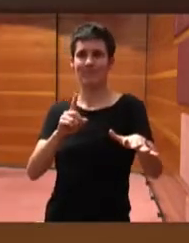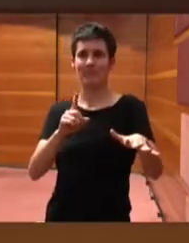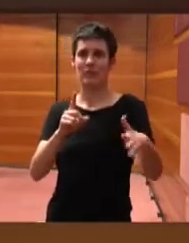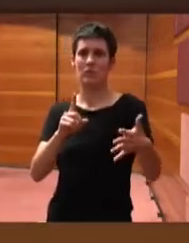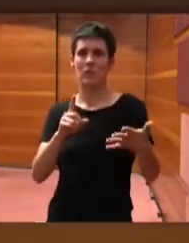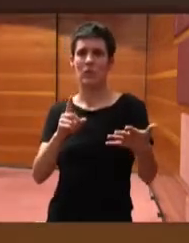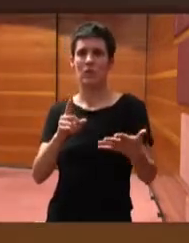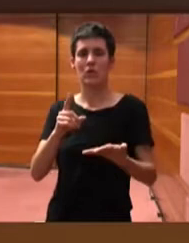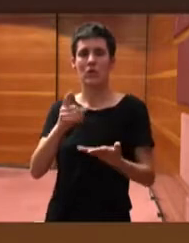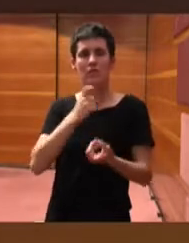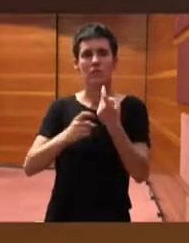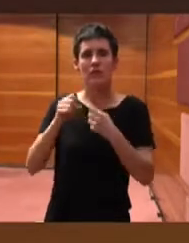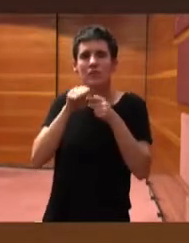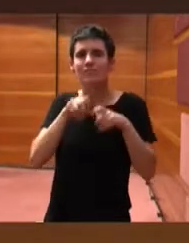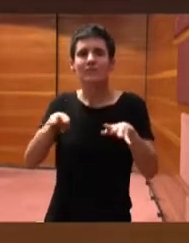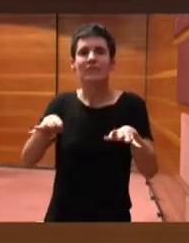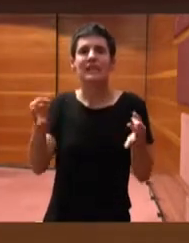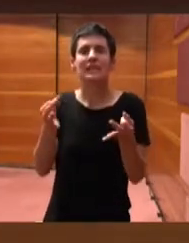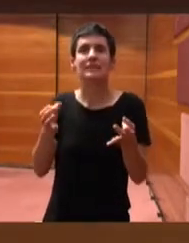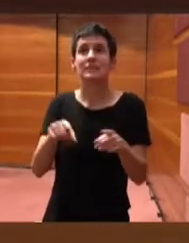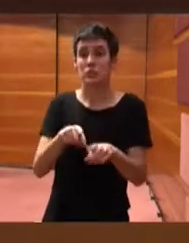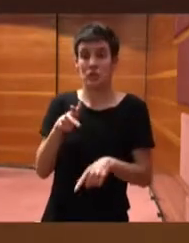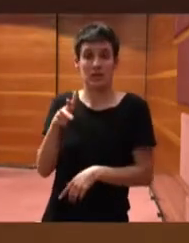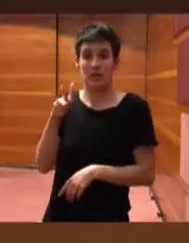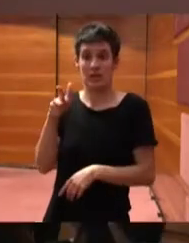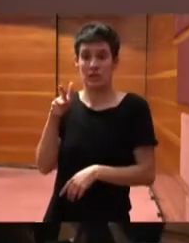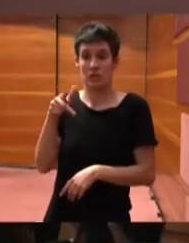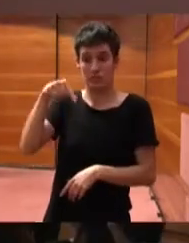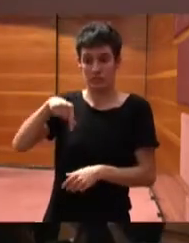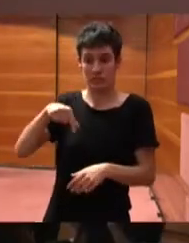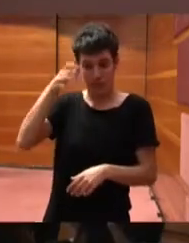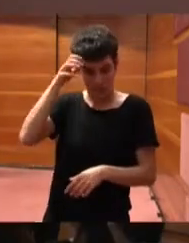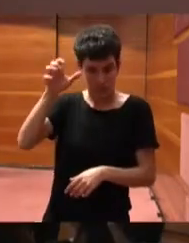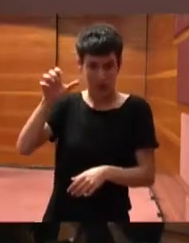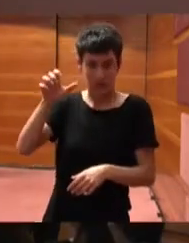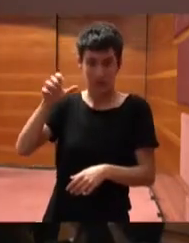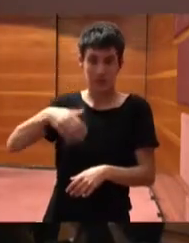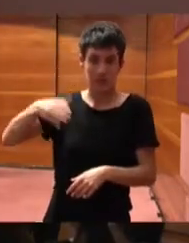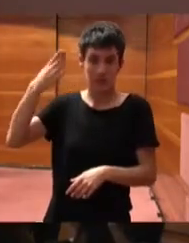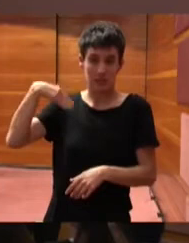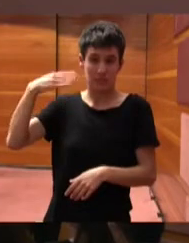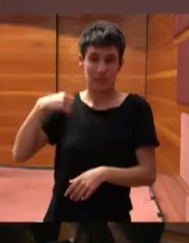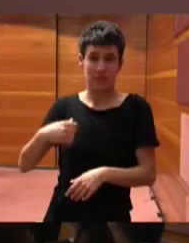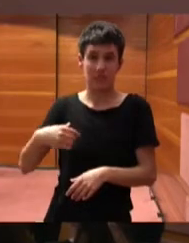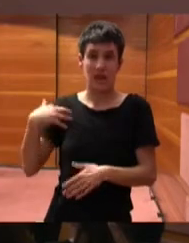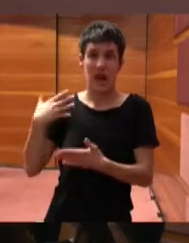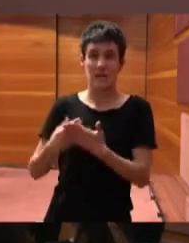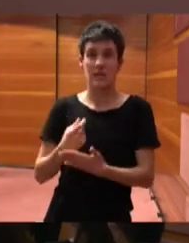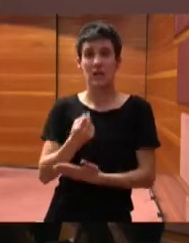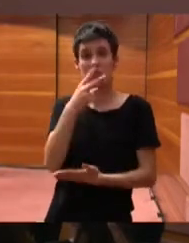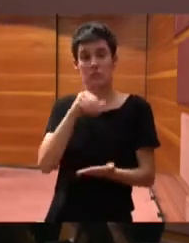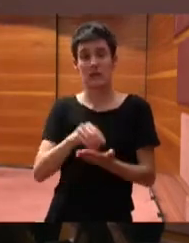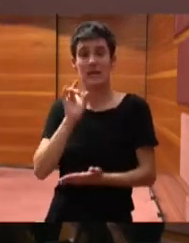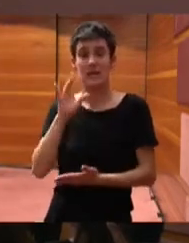acceso a la información, ¿no? Bueno, pues es un derecho que no hemos tenido en este país hasta 2015, en la ley de 2013, pero se